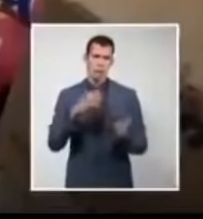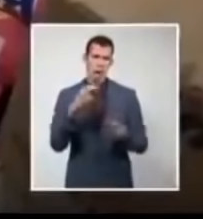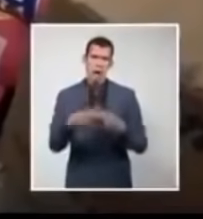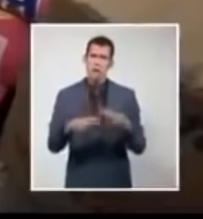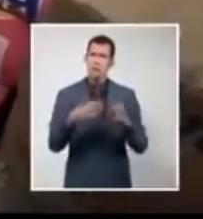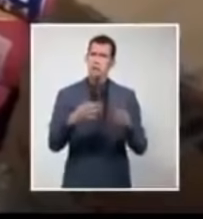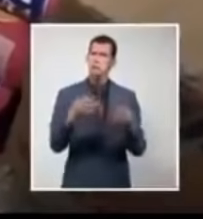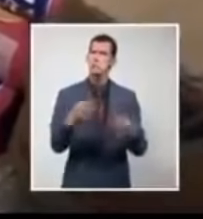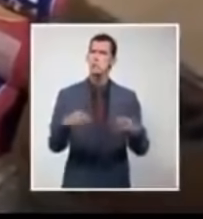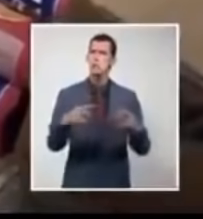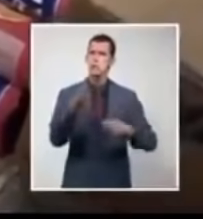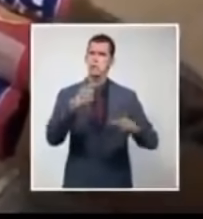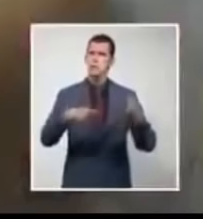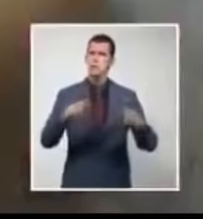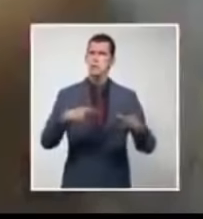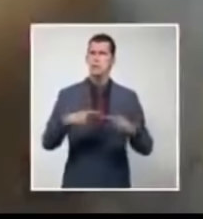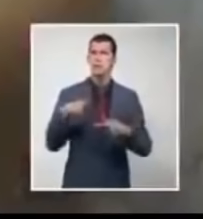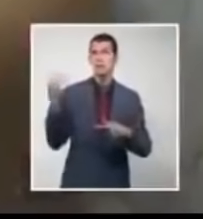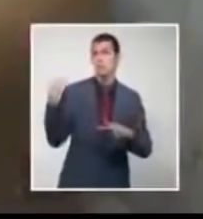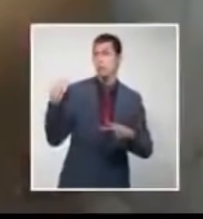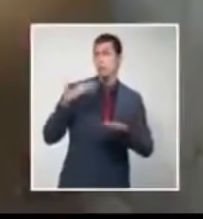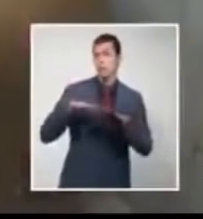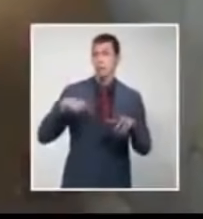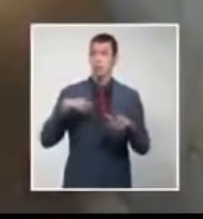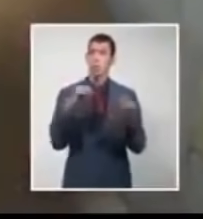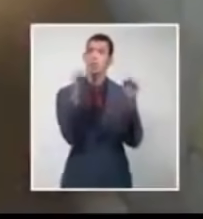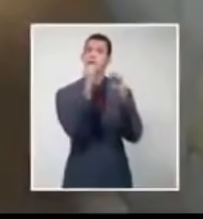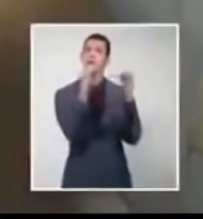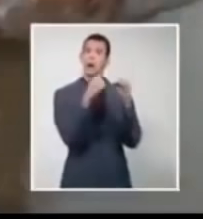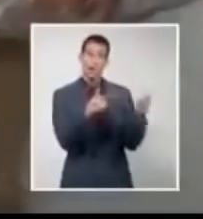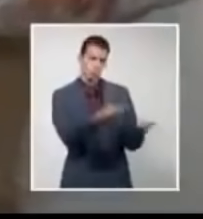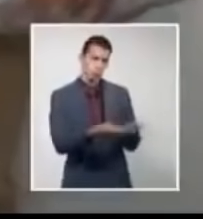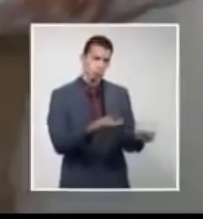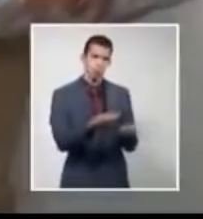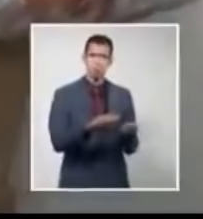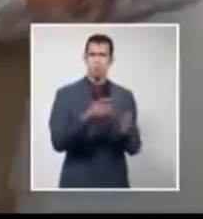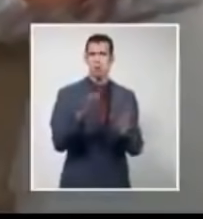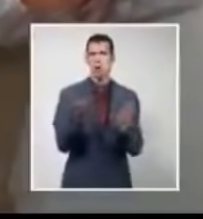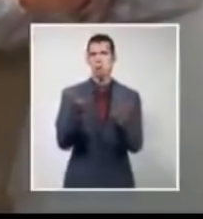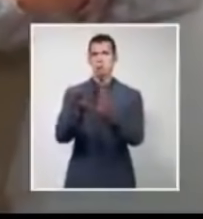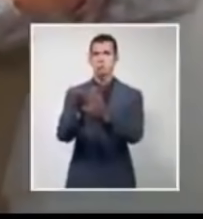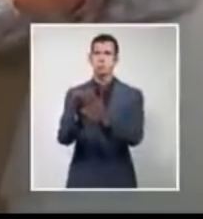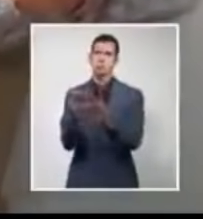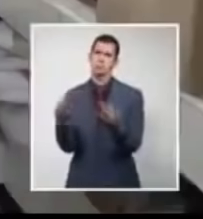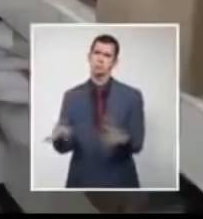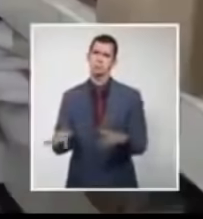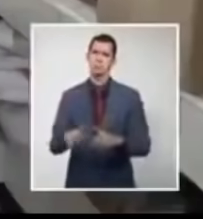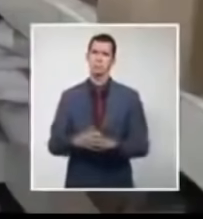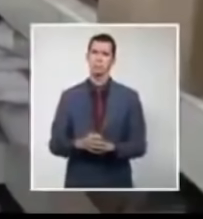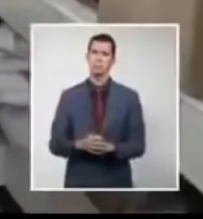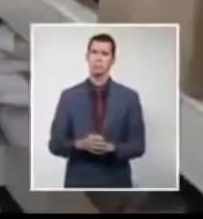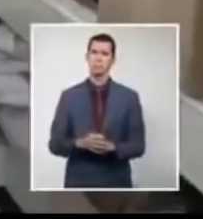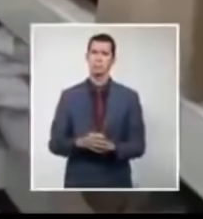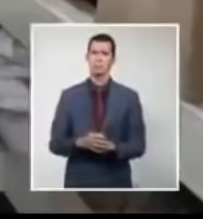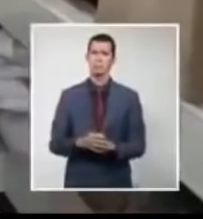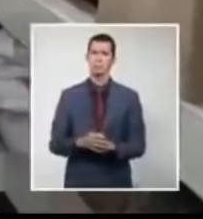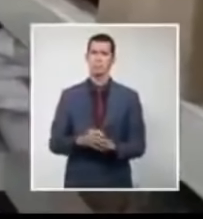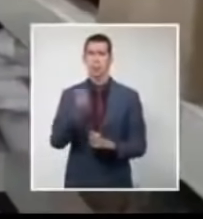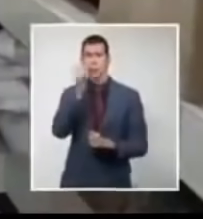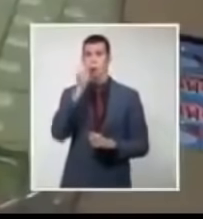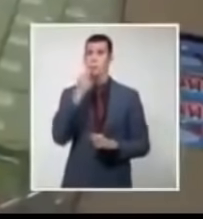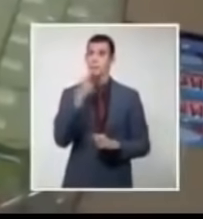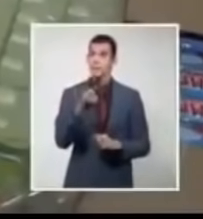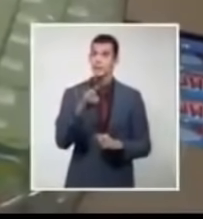el presunto implicado en el negocio ilegal nos contó que tenía dos formas de adquirir los productos una de ellas